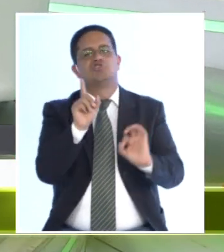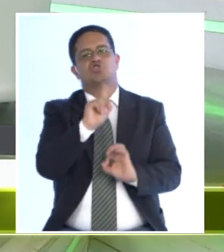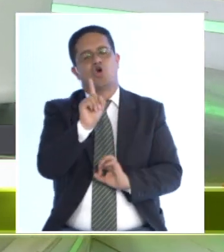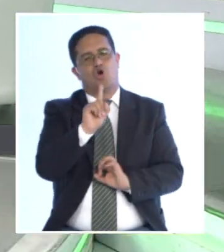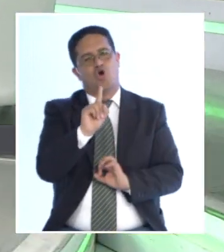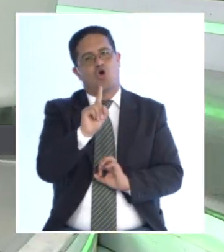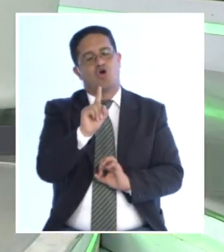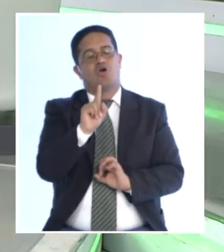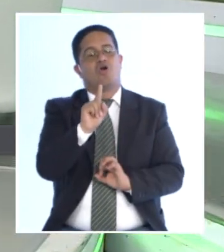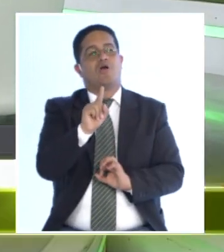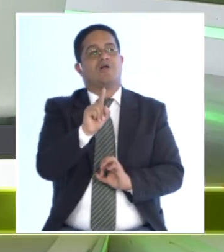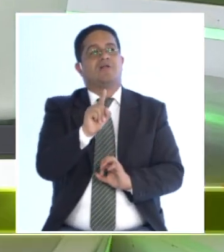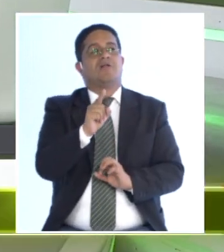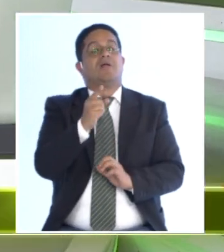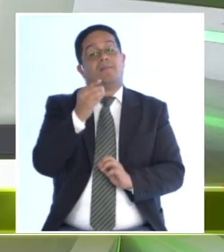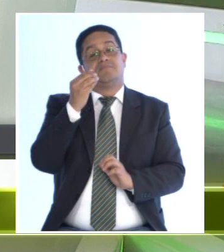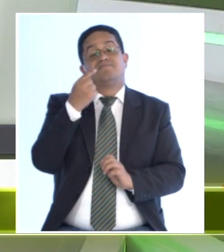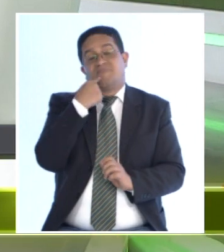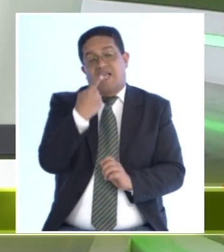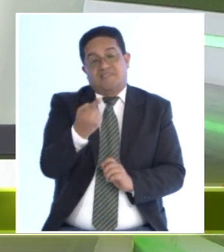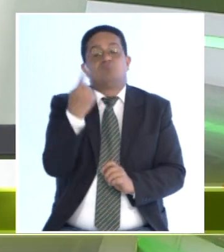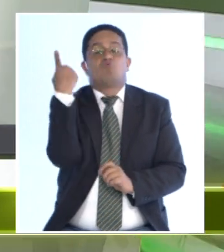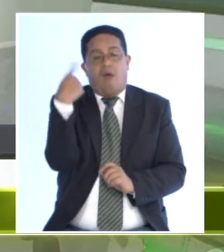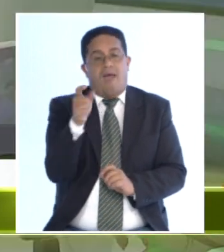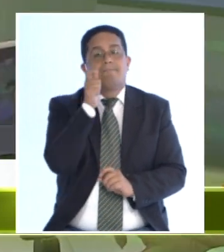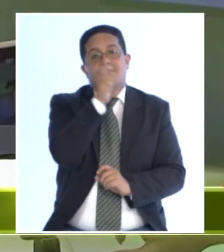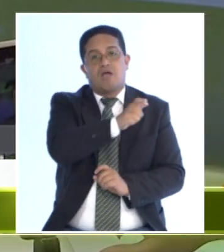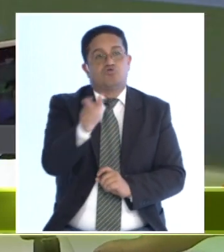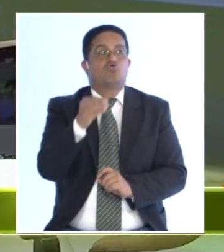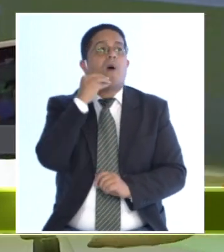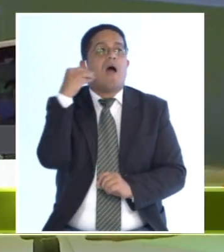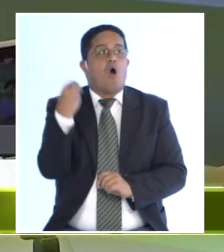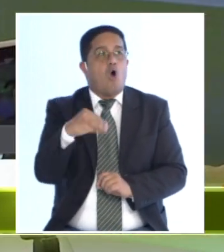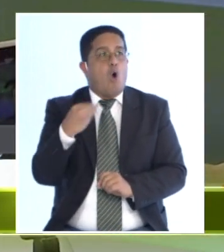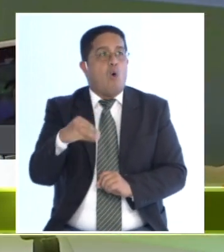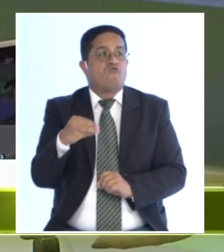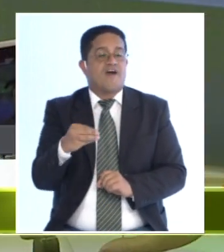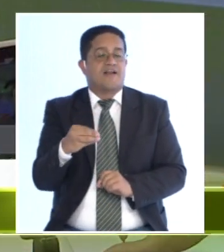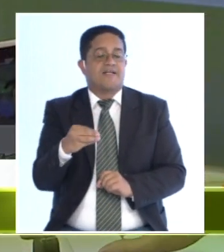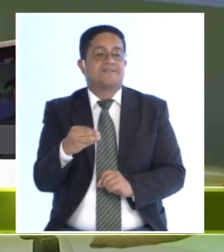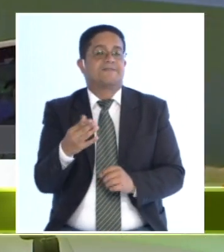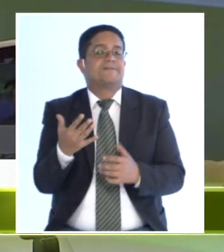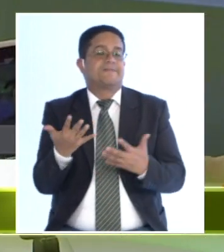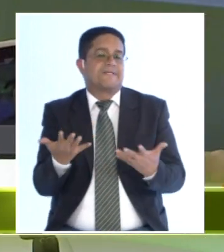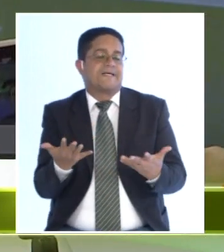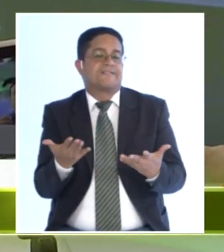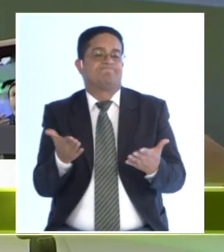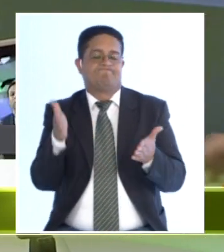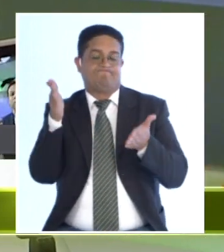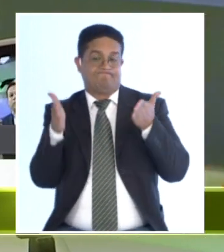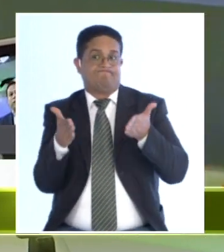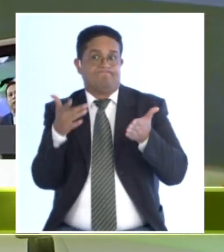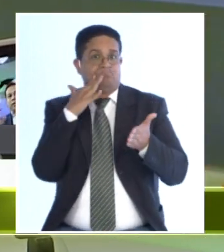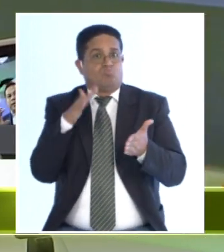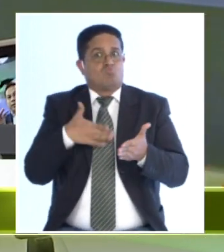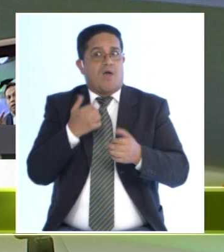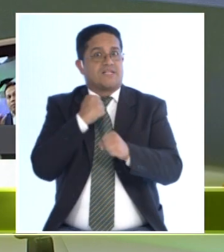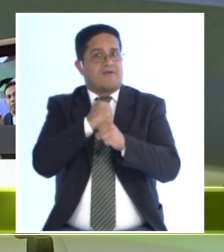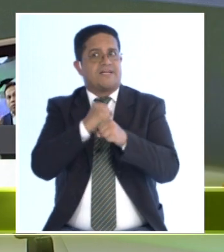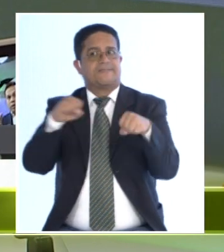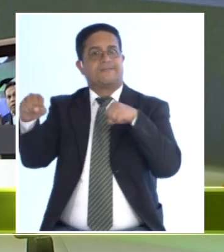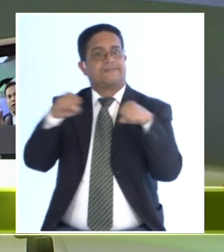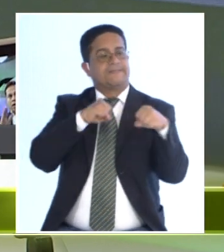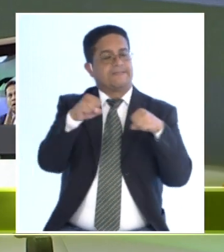de eso, ya estamos hablando de personas jóvenes que en teoría son pacientes que están en una etapa productiva y al estar en esa